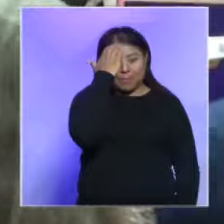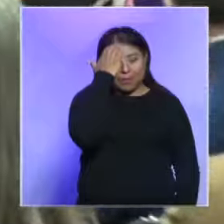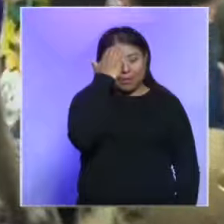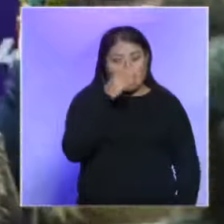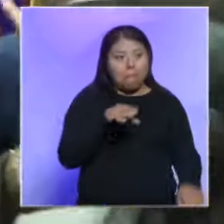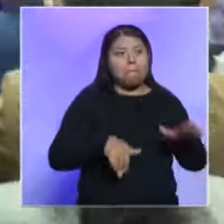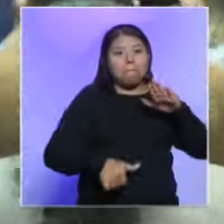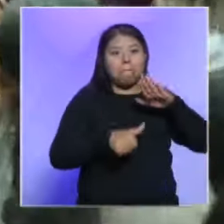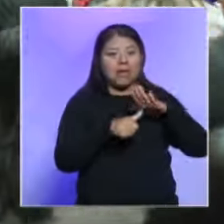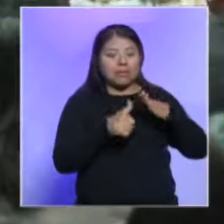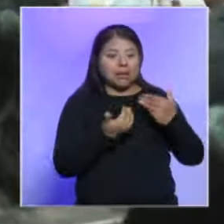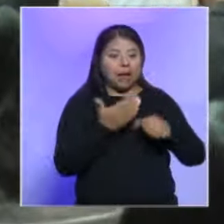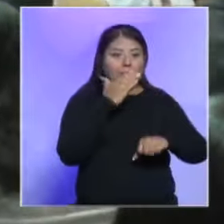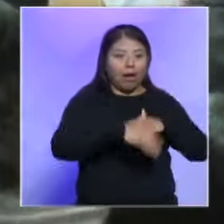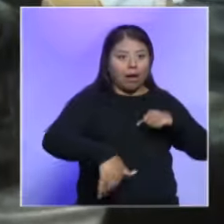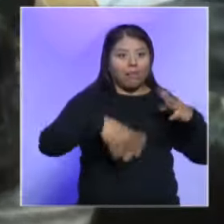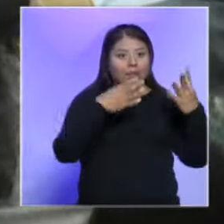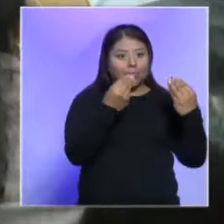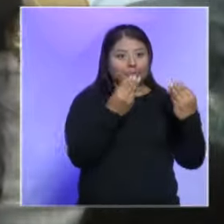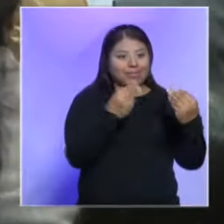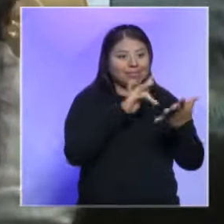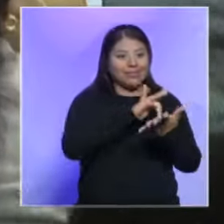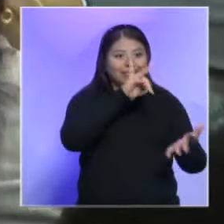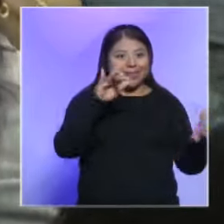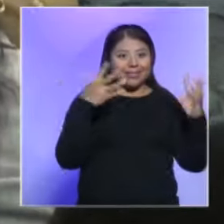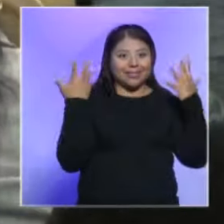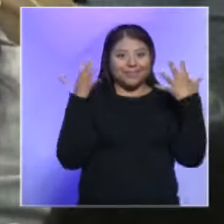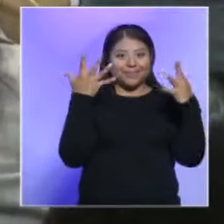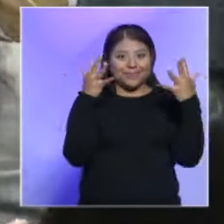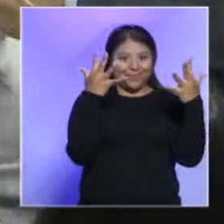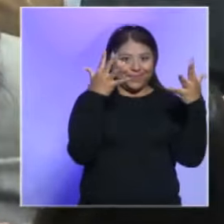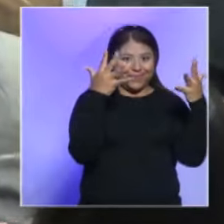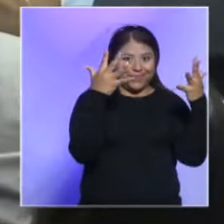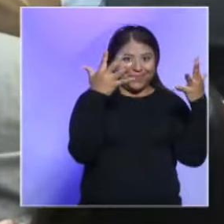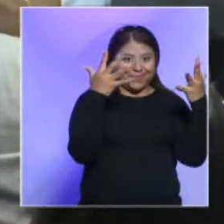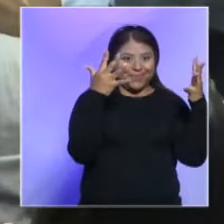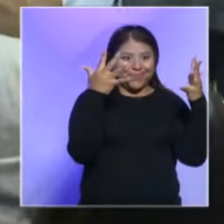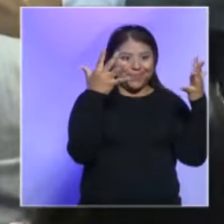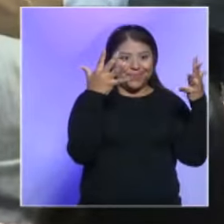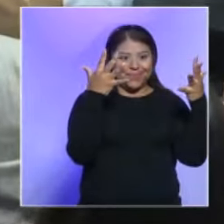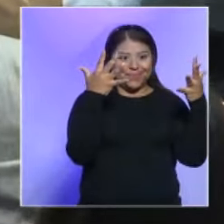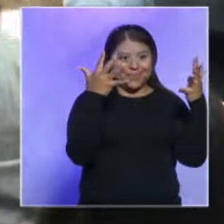Muchísimas gracias. No, querido. Al contrario.